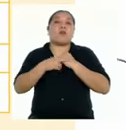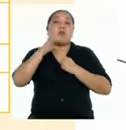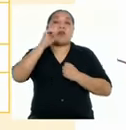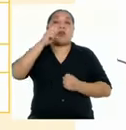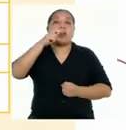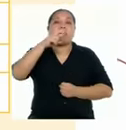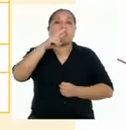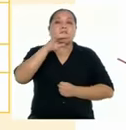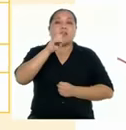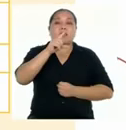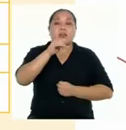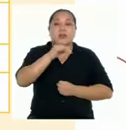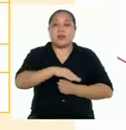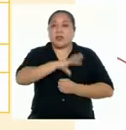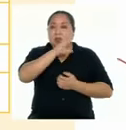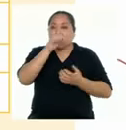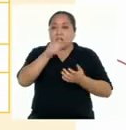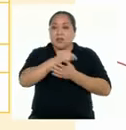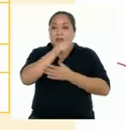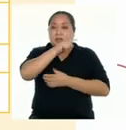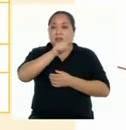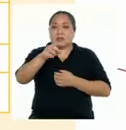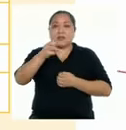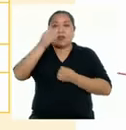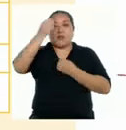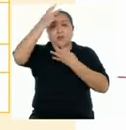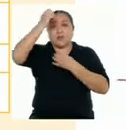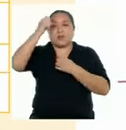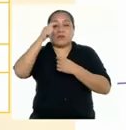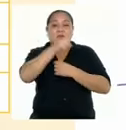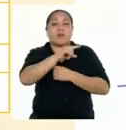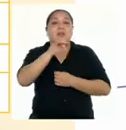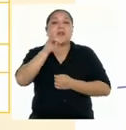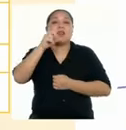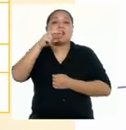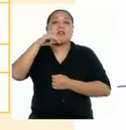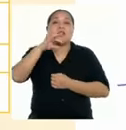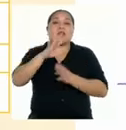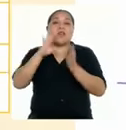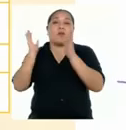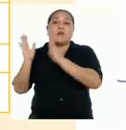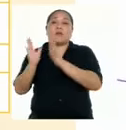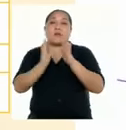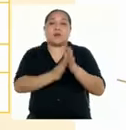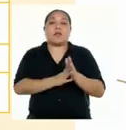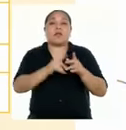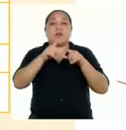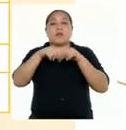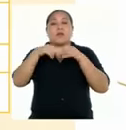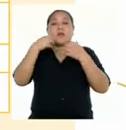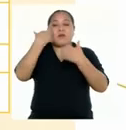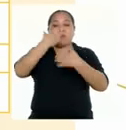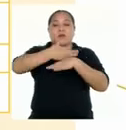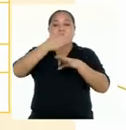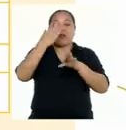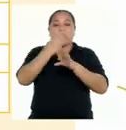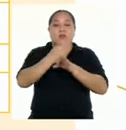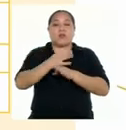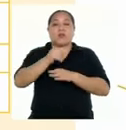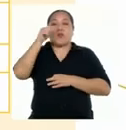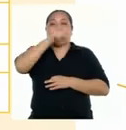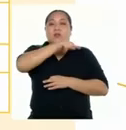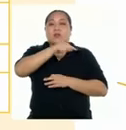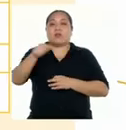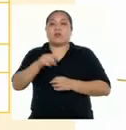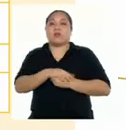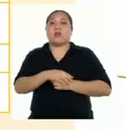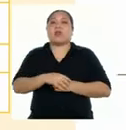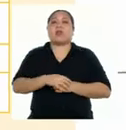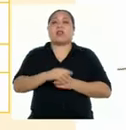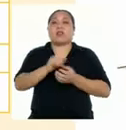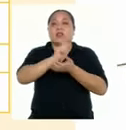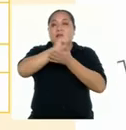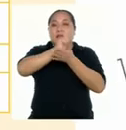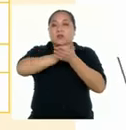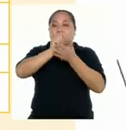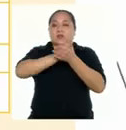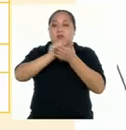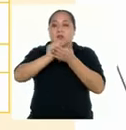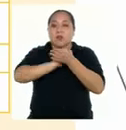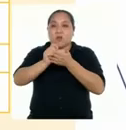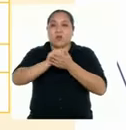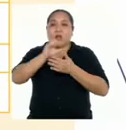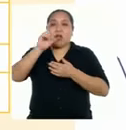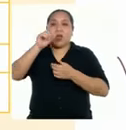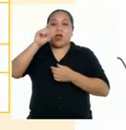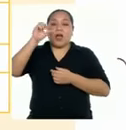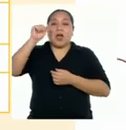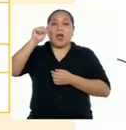esa información, Yanira la va a organizar de acuerdo con la estructura del texto argumentativo, con un párrafo